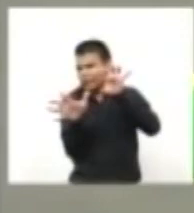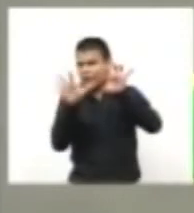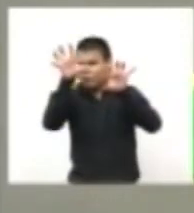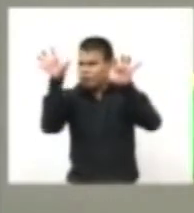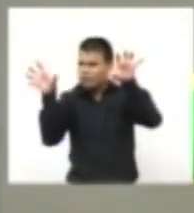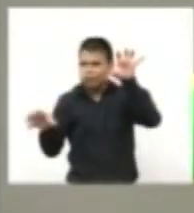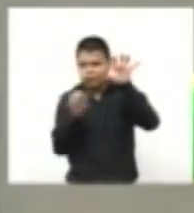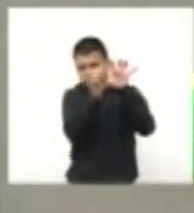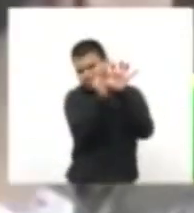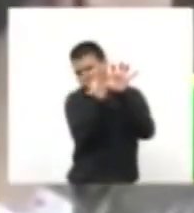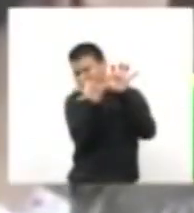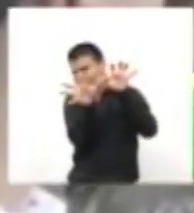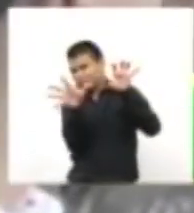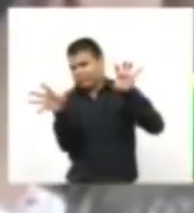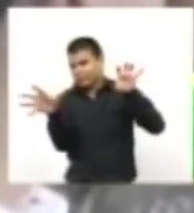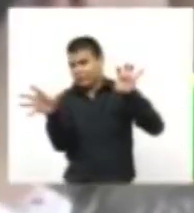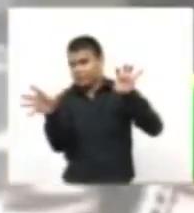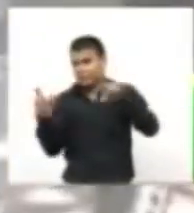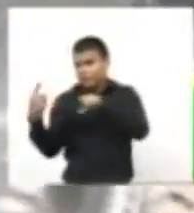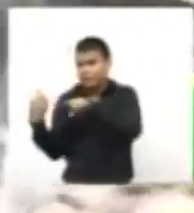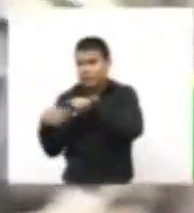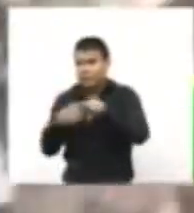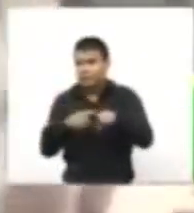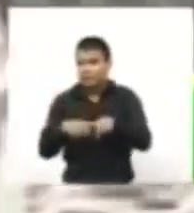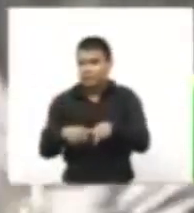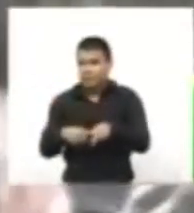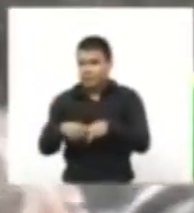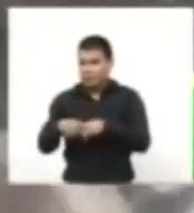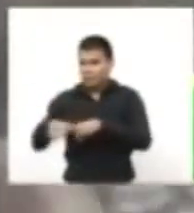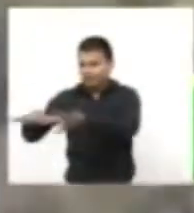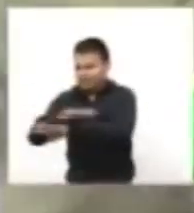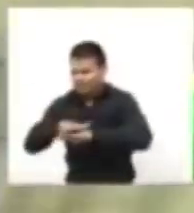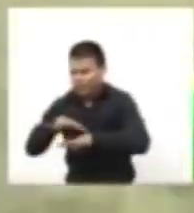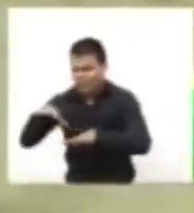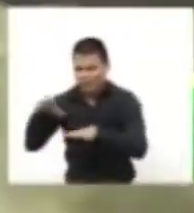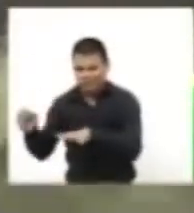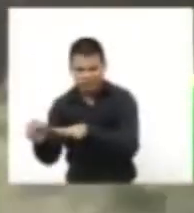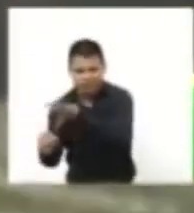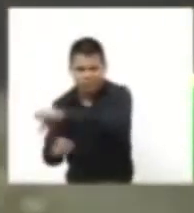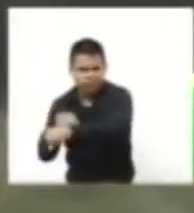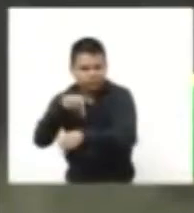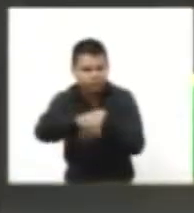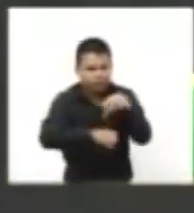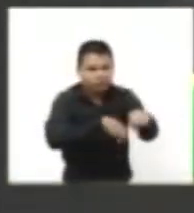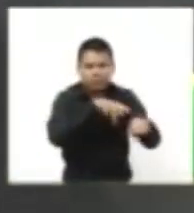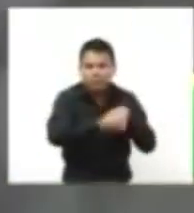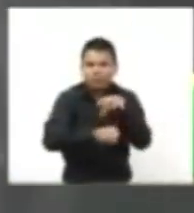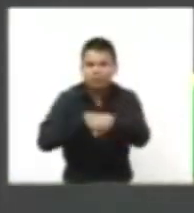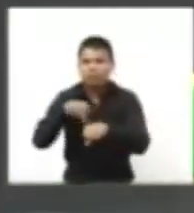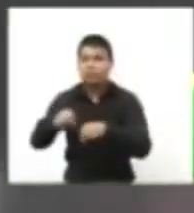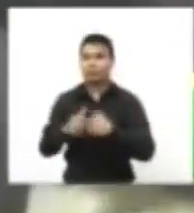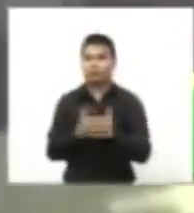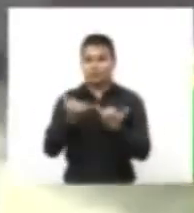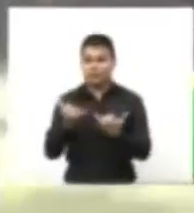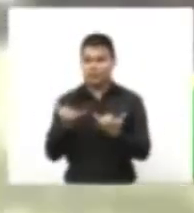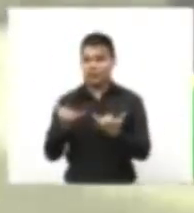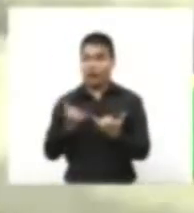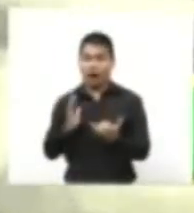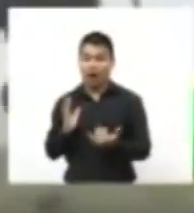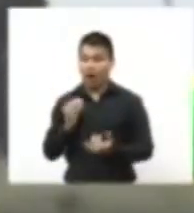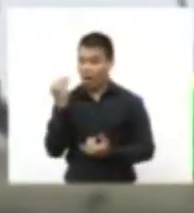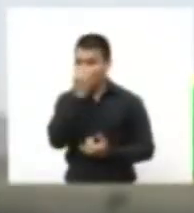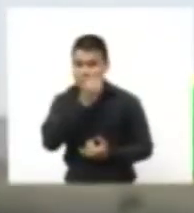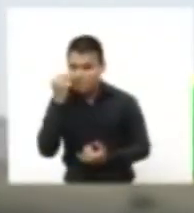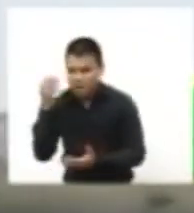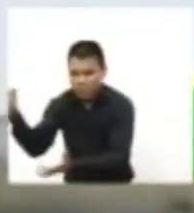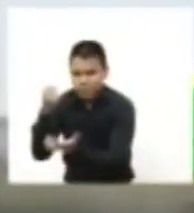recursos naturales y hasta humanos, de manera que sus países puedan contar con los recursos para seguir operando y aumentando las ganancias. En